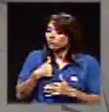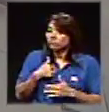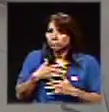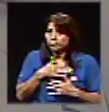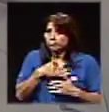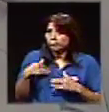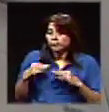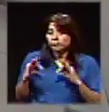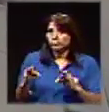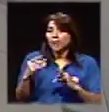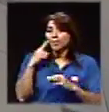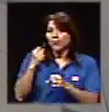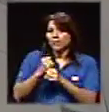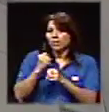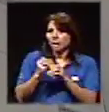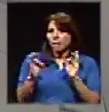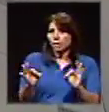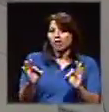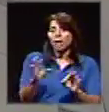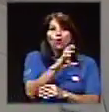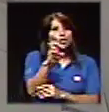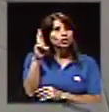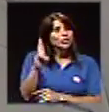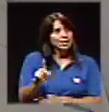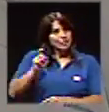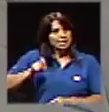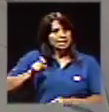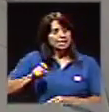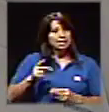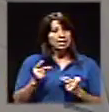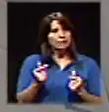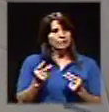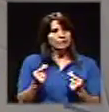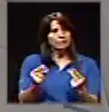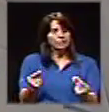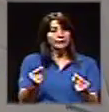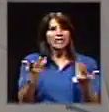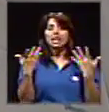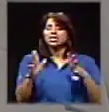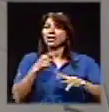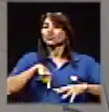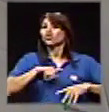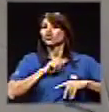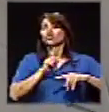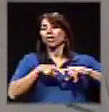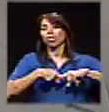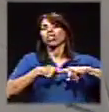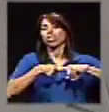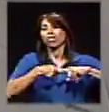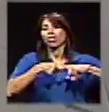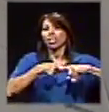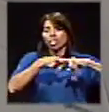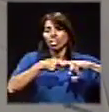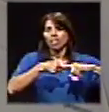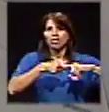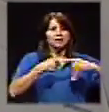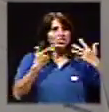para hacer una buena tarea. A Costa Rica le urge que nos salgamos del berenjenal político, de ese